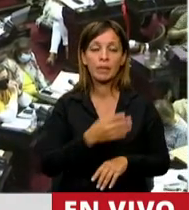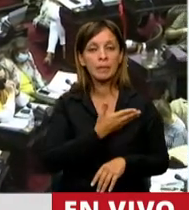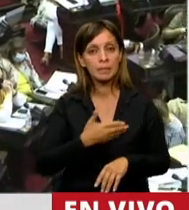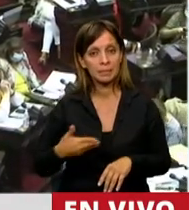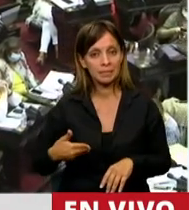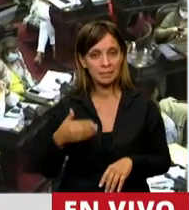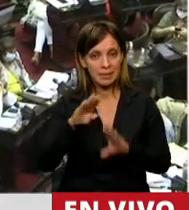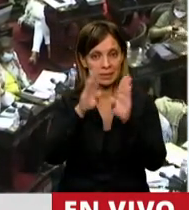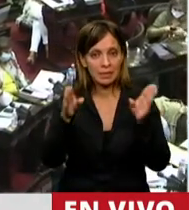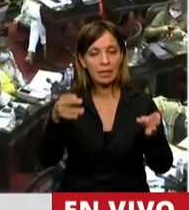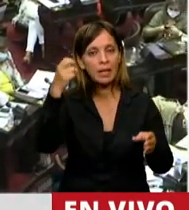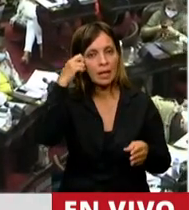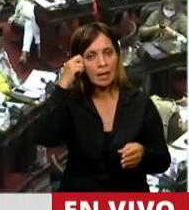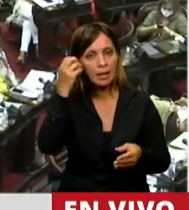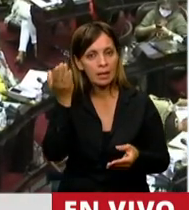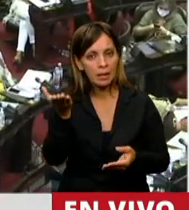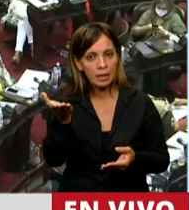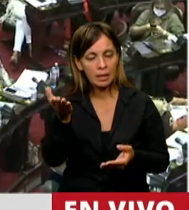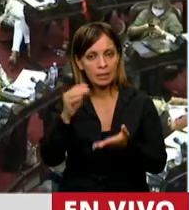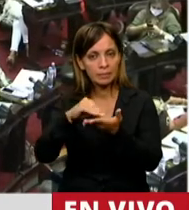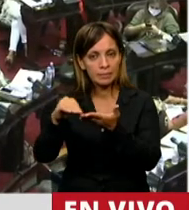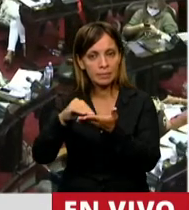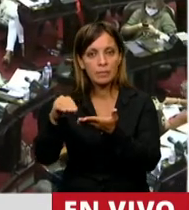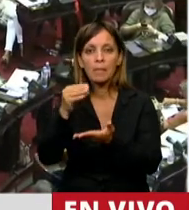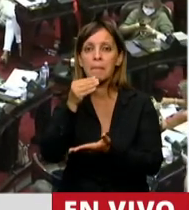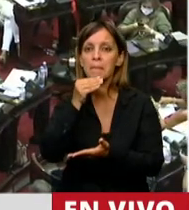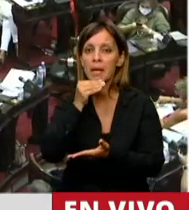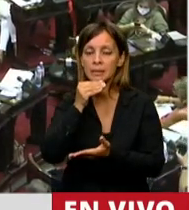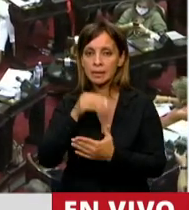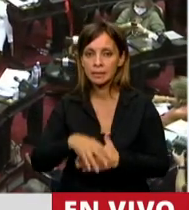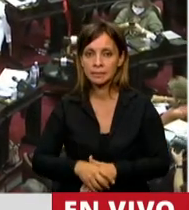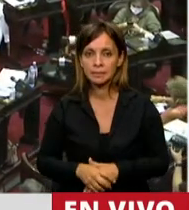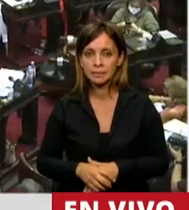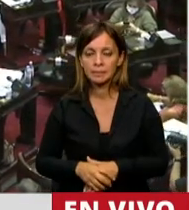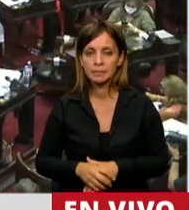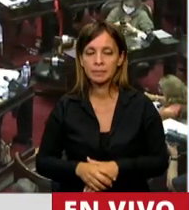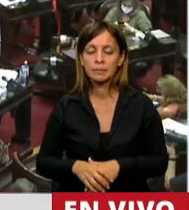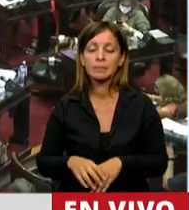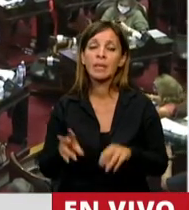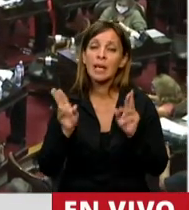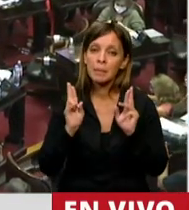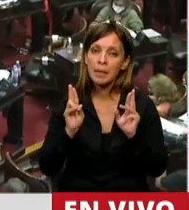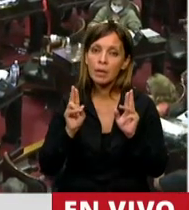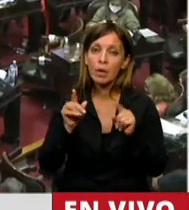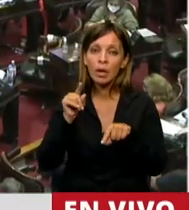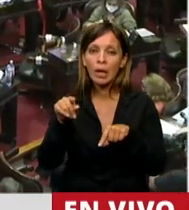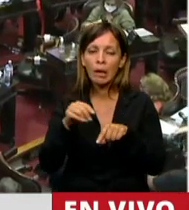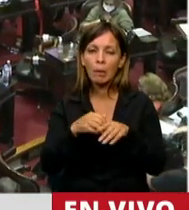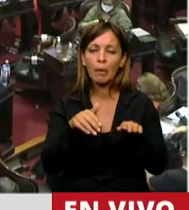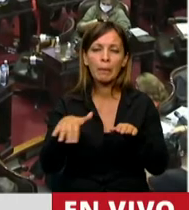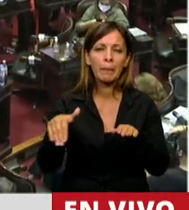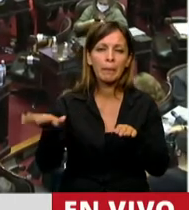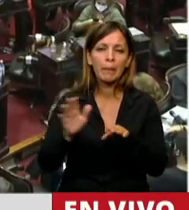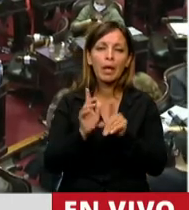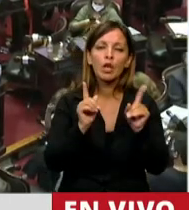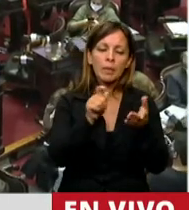casa, que el diputado Sergio Massa, no borre con el codo lo que ha escrito con la mano.